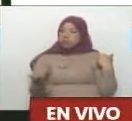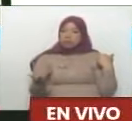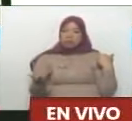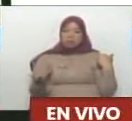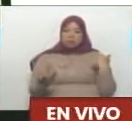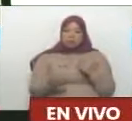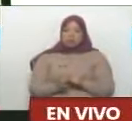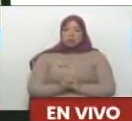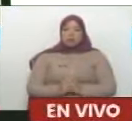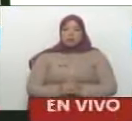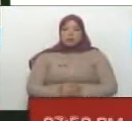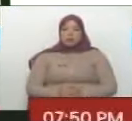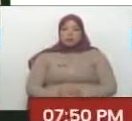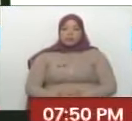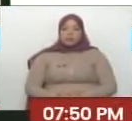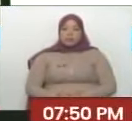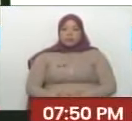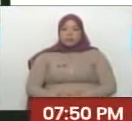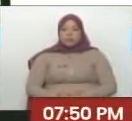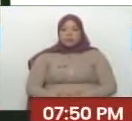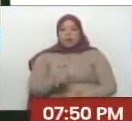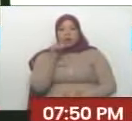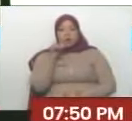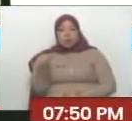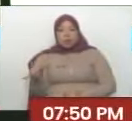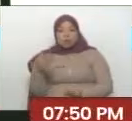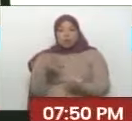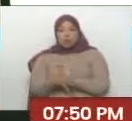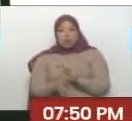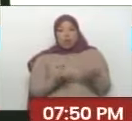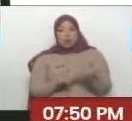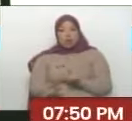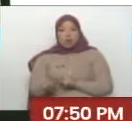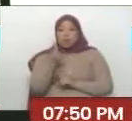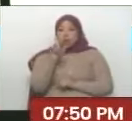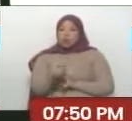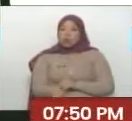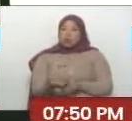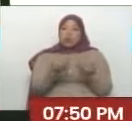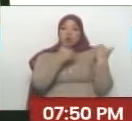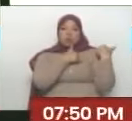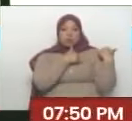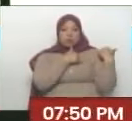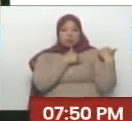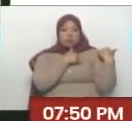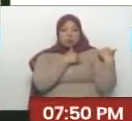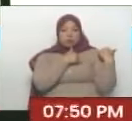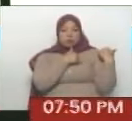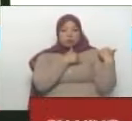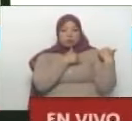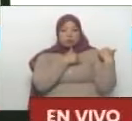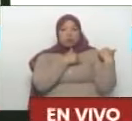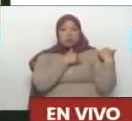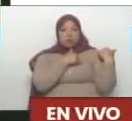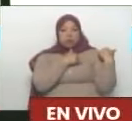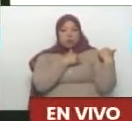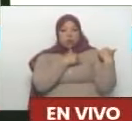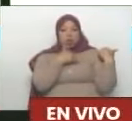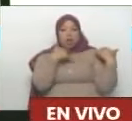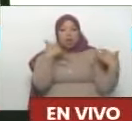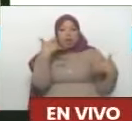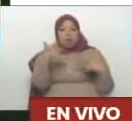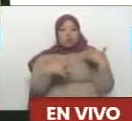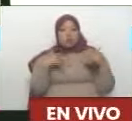o no. Ya Venezuela ha presentado las demandas y las denuncias correspondientes. Esto se trata de un acto